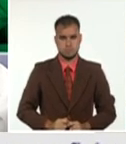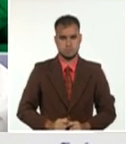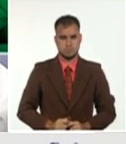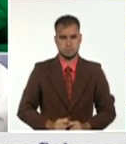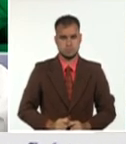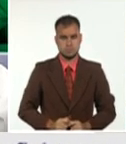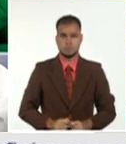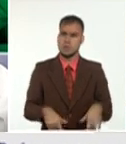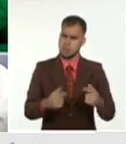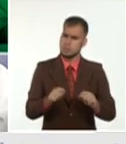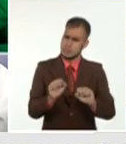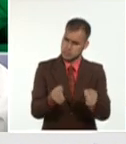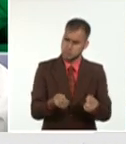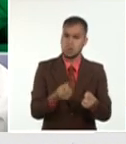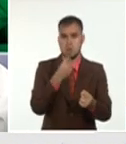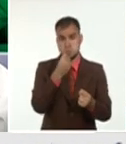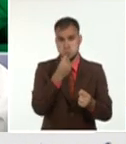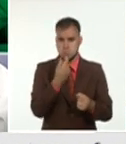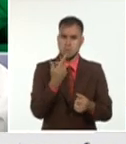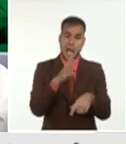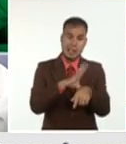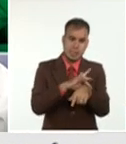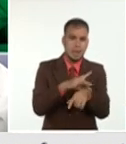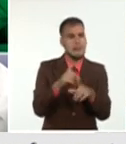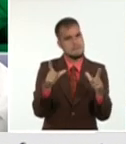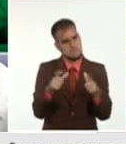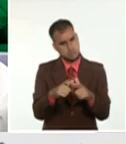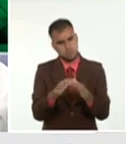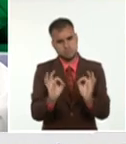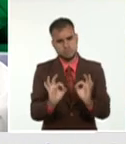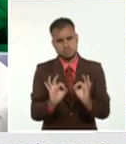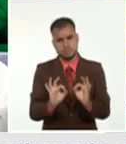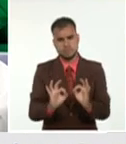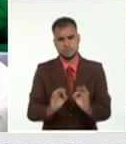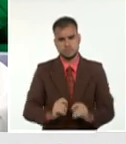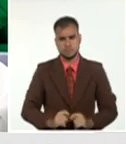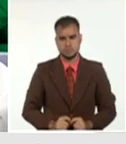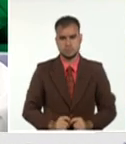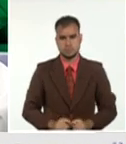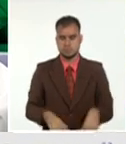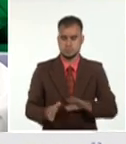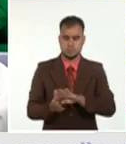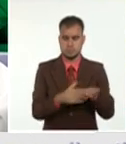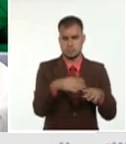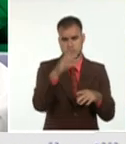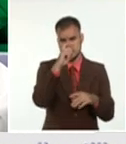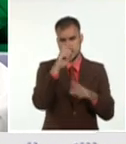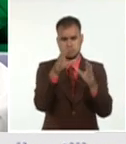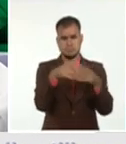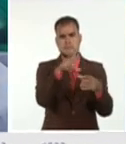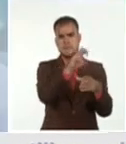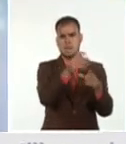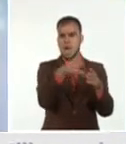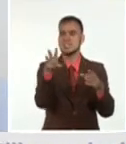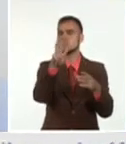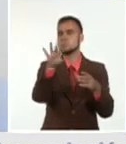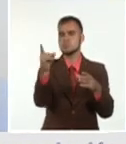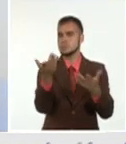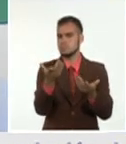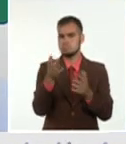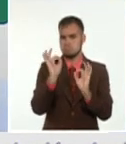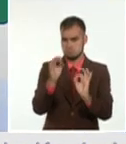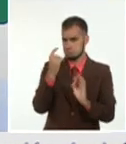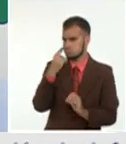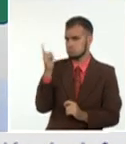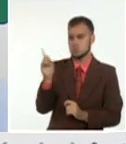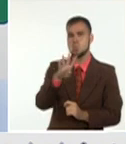logre disminuir esta afectación. En el grupo de 20 a 39 años de edad se diagnostican